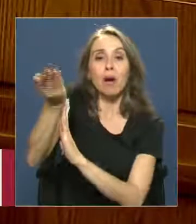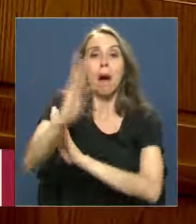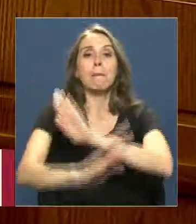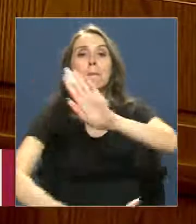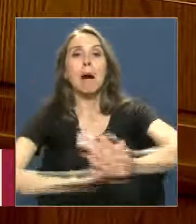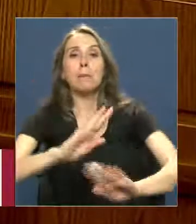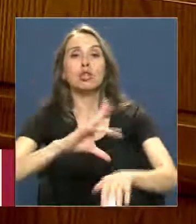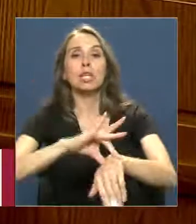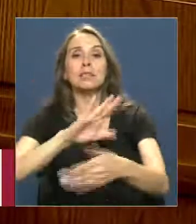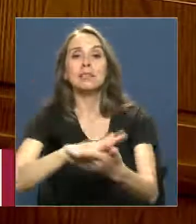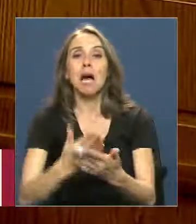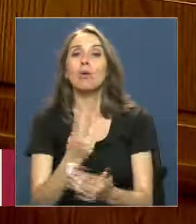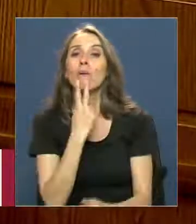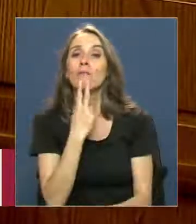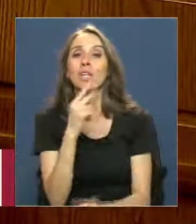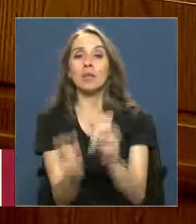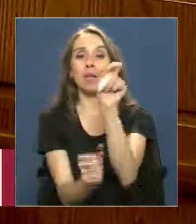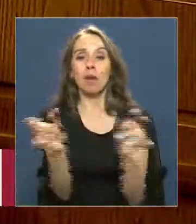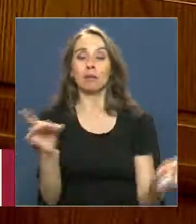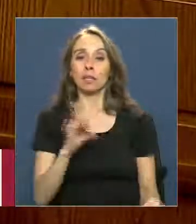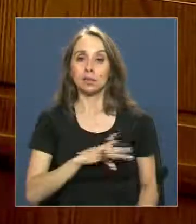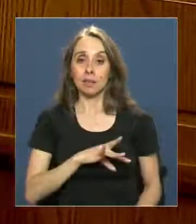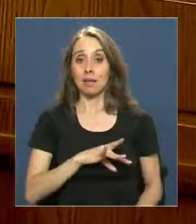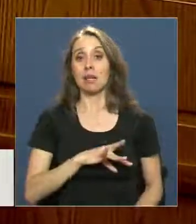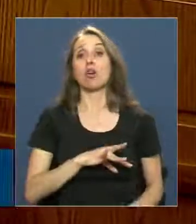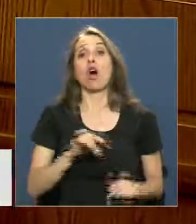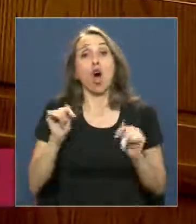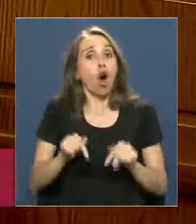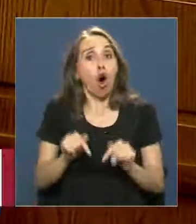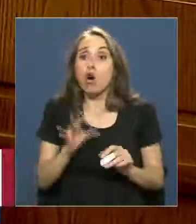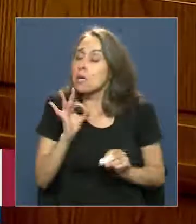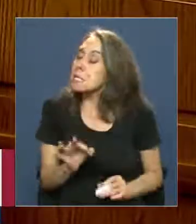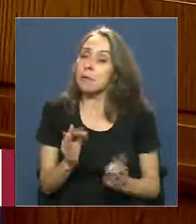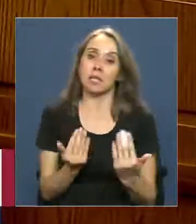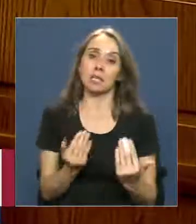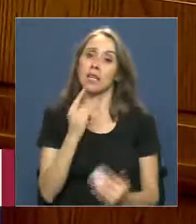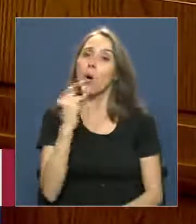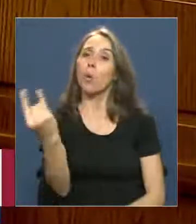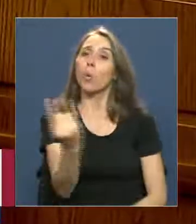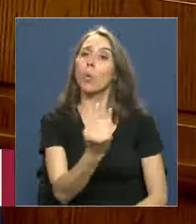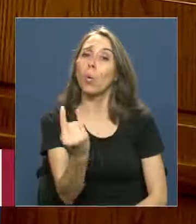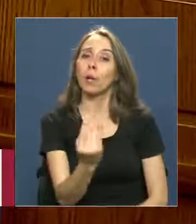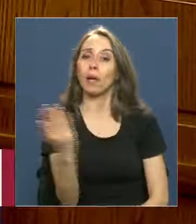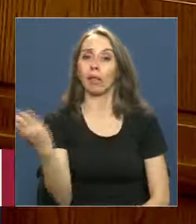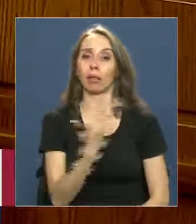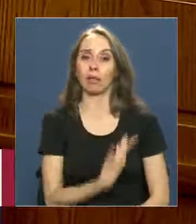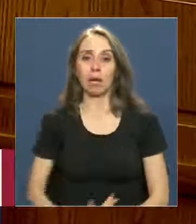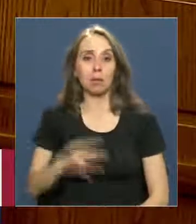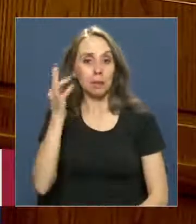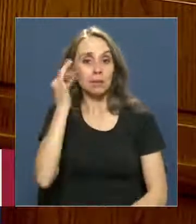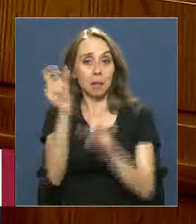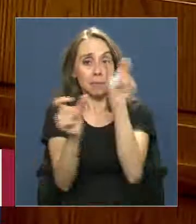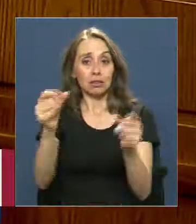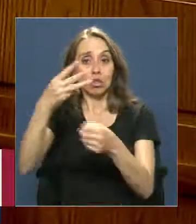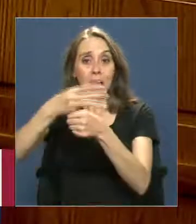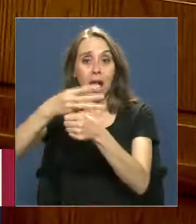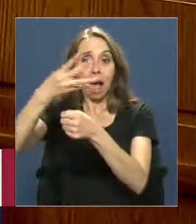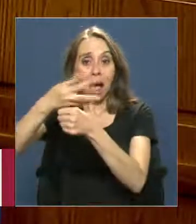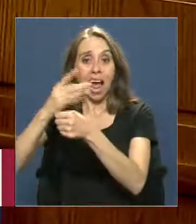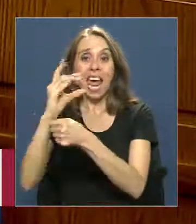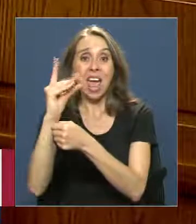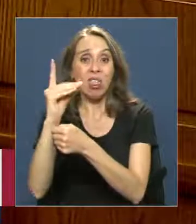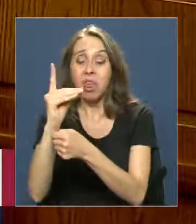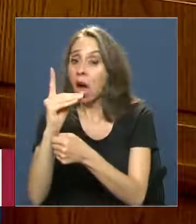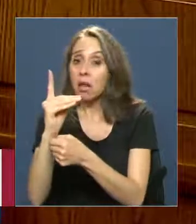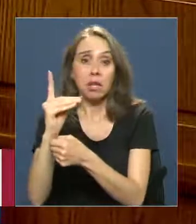la salud y la vida de los chilenos, como hoy día es indispensable y urgente, Presidenta. Los adultos mayores